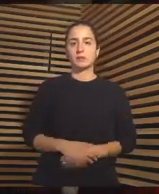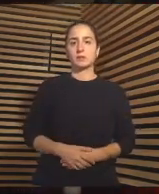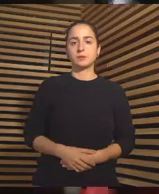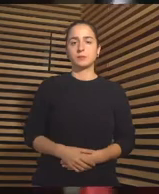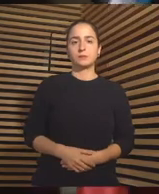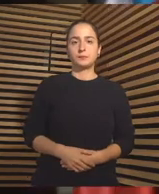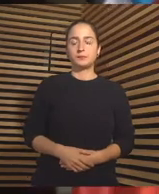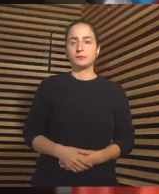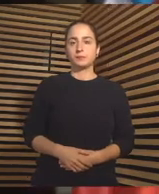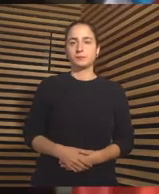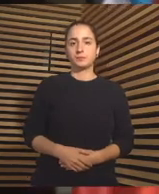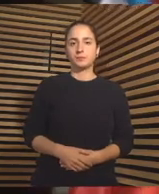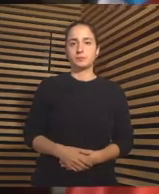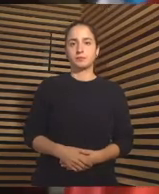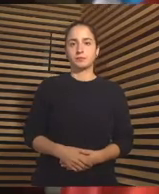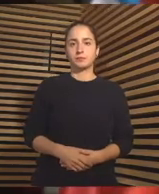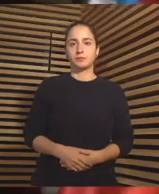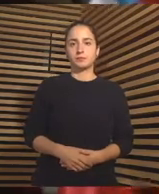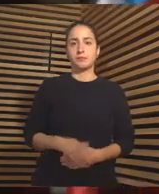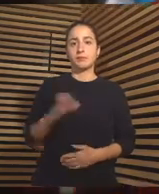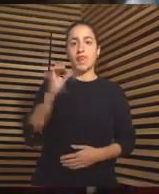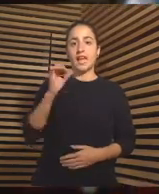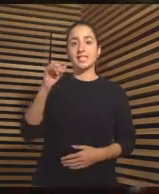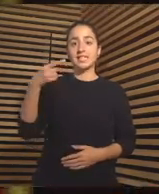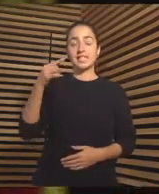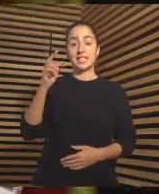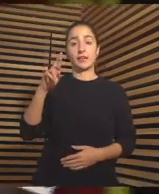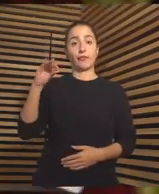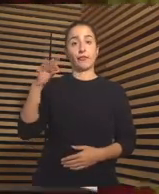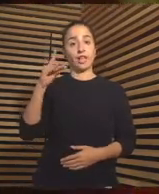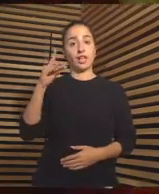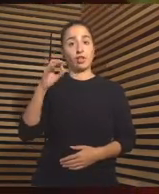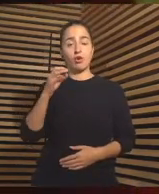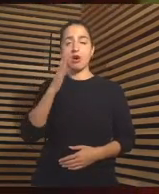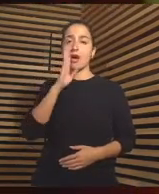De hecho, y Sigfrido lo decía a su manera,